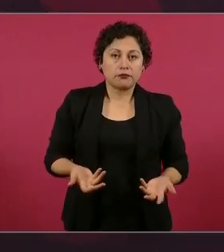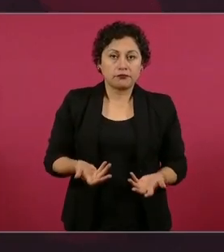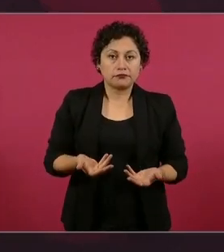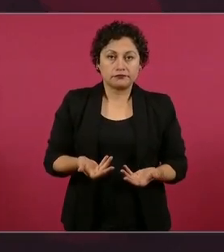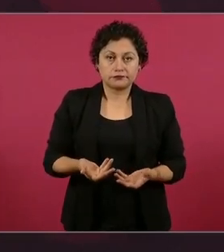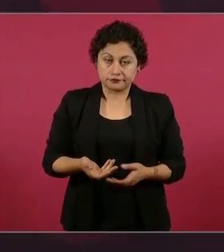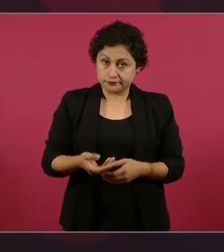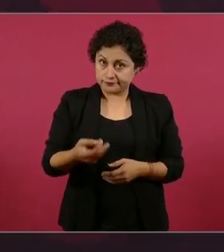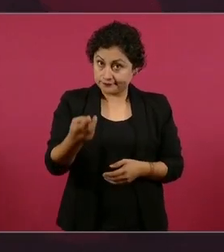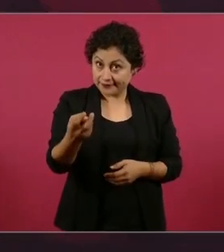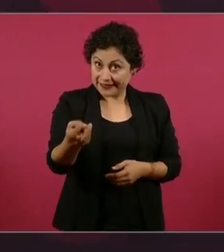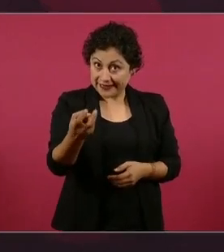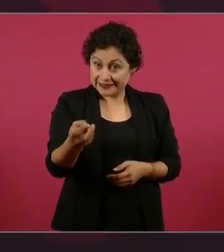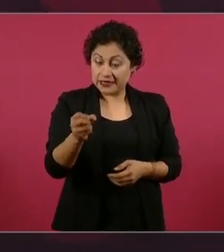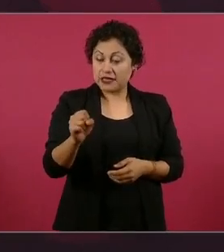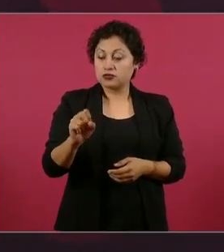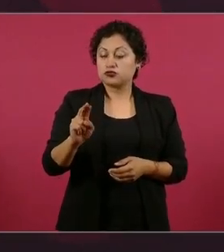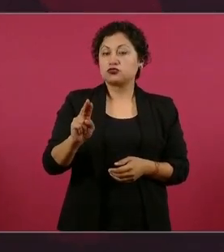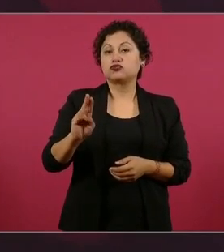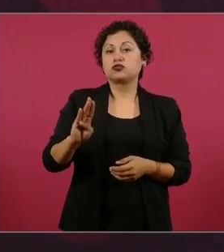sí, la subcontratación,